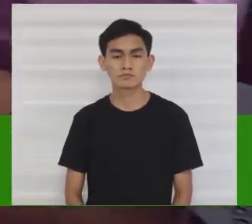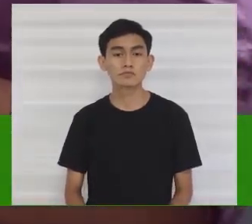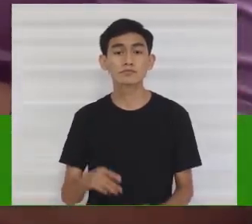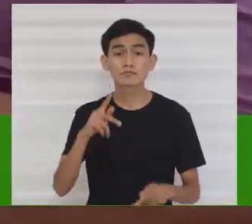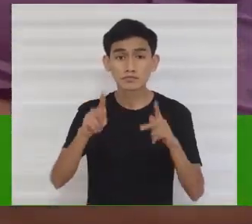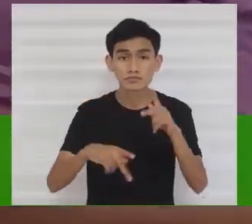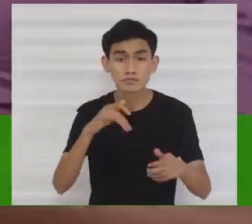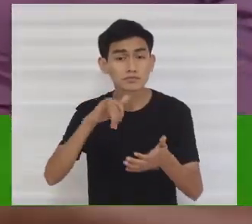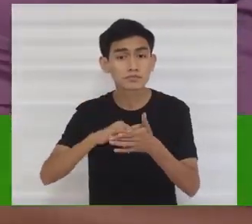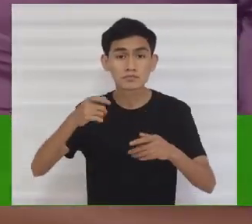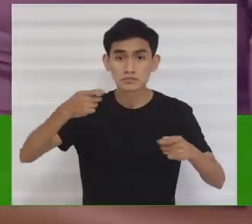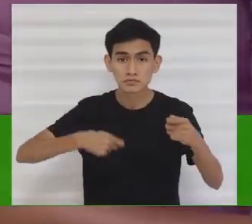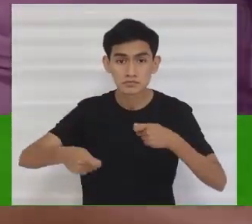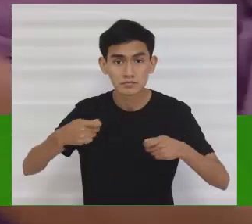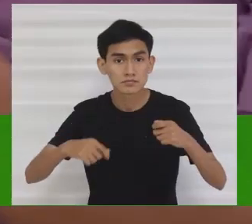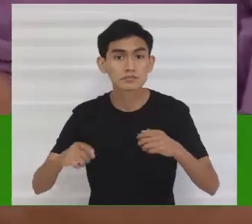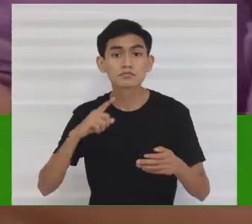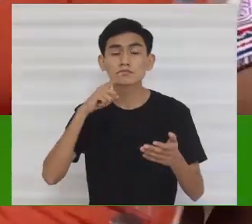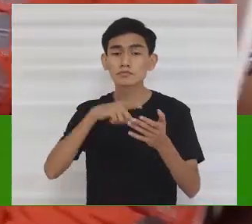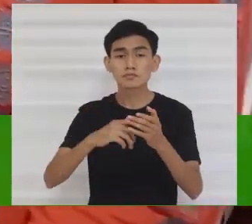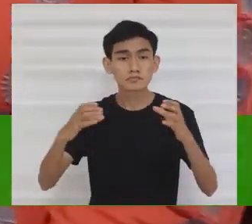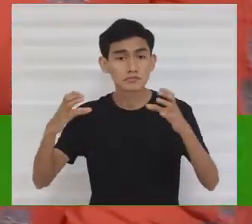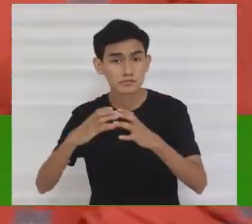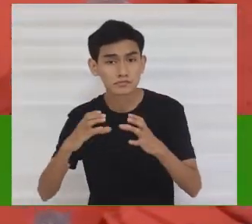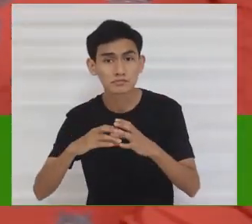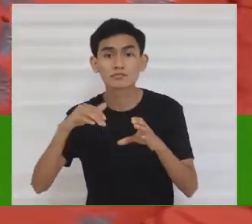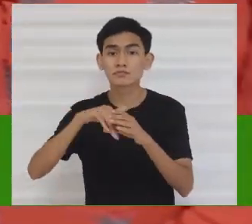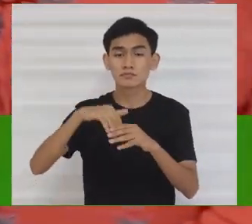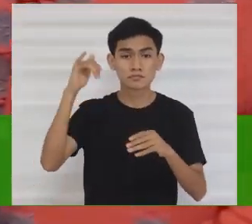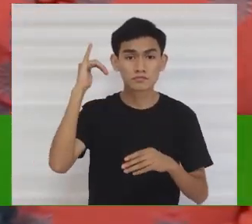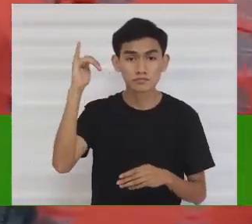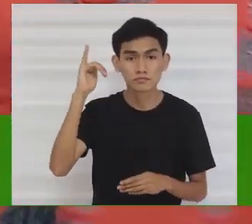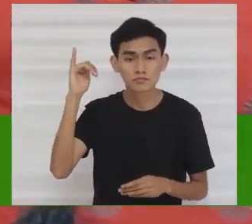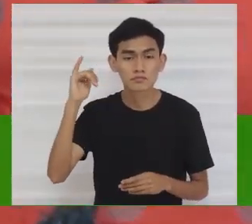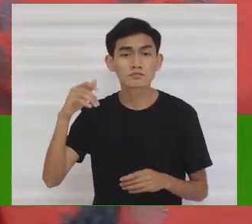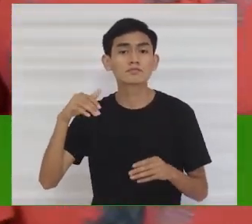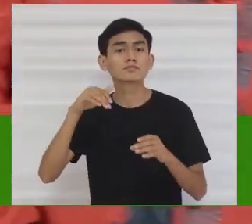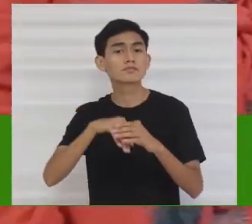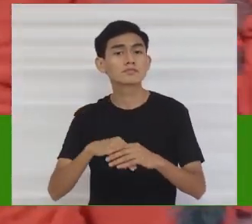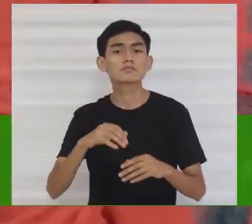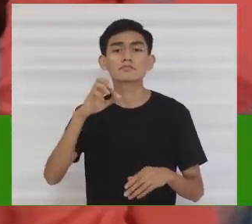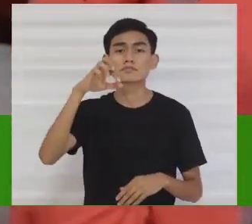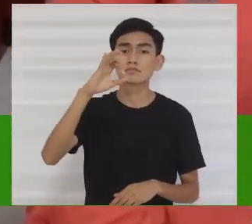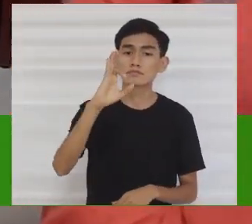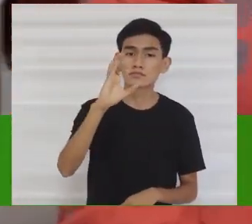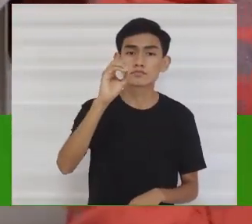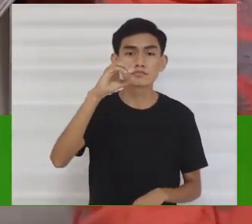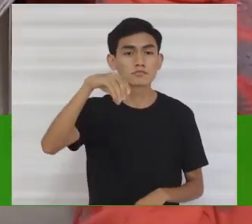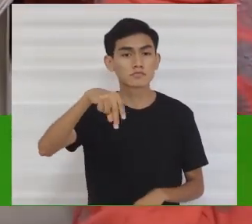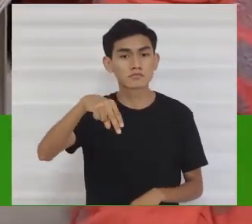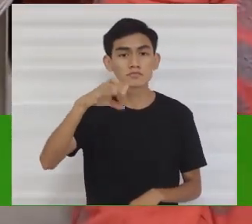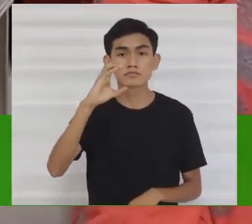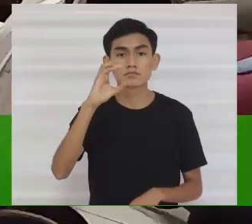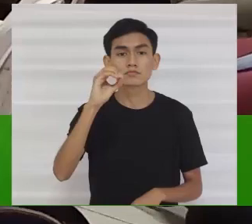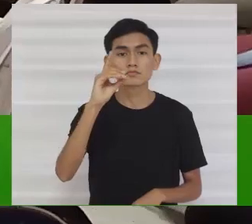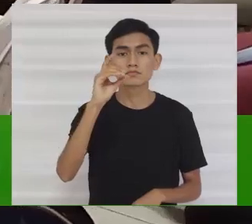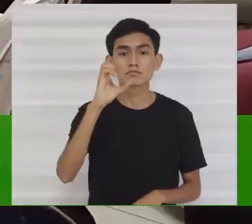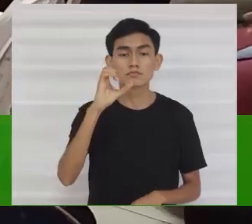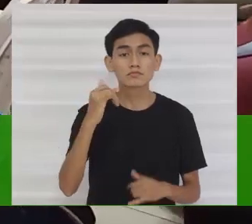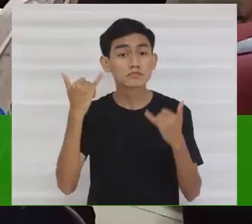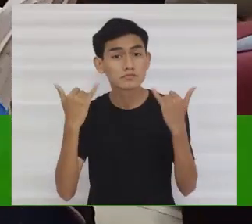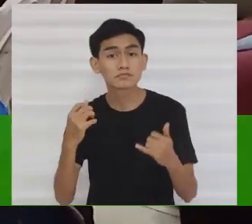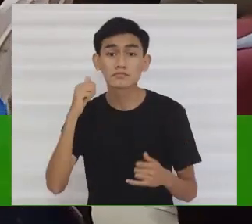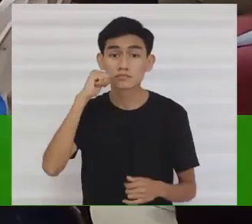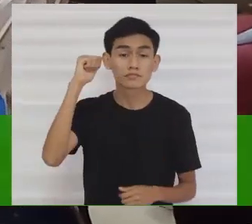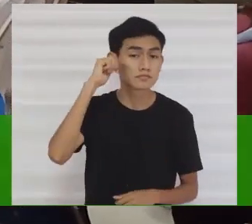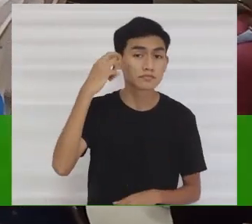emprendedores agrupados en el núcleo ejecutor central de Yarinacocha, proyecto productivo de Foncodes, recibieron este martes una